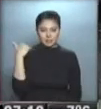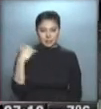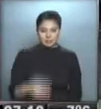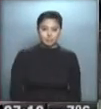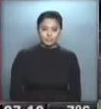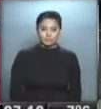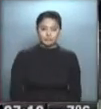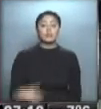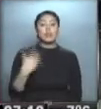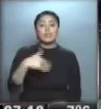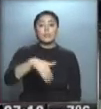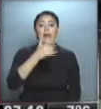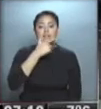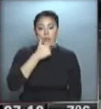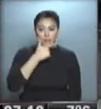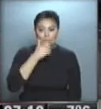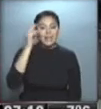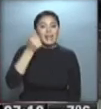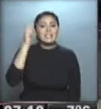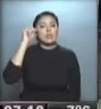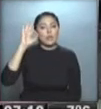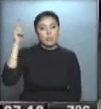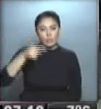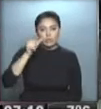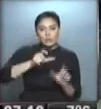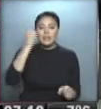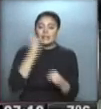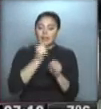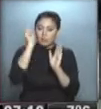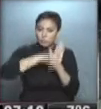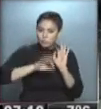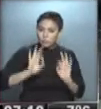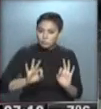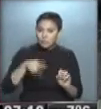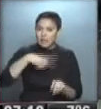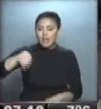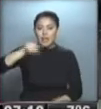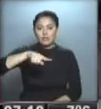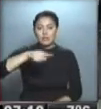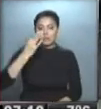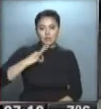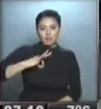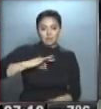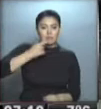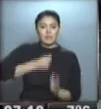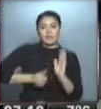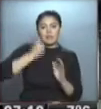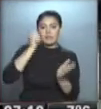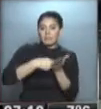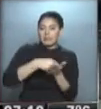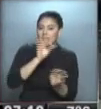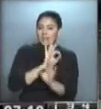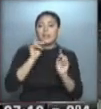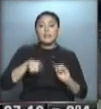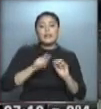a partir de septiembre casi el 90% de los trabajadores registrados no van a pagar ganancias también hubo un incremento de las